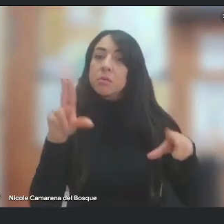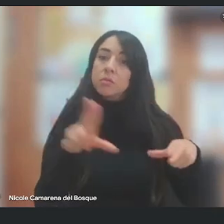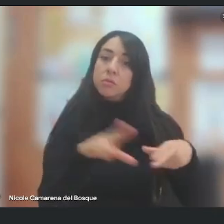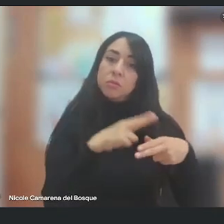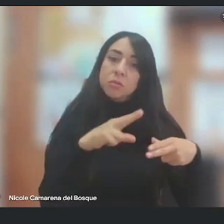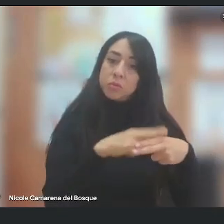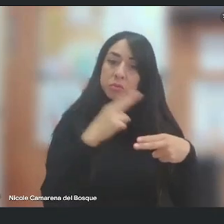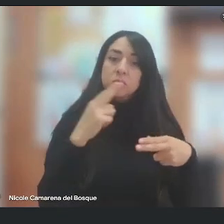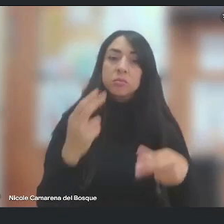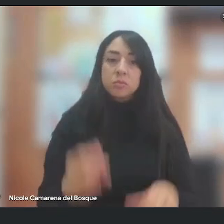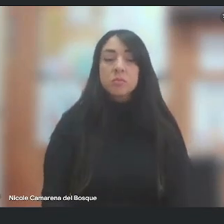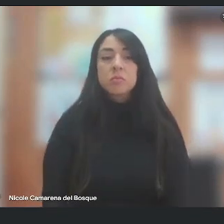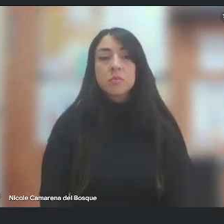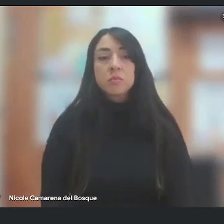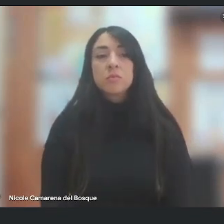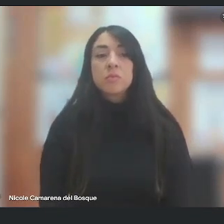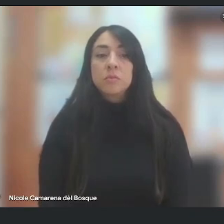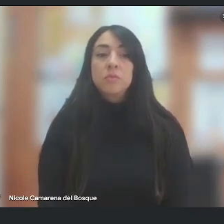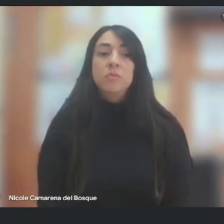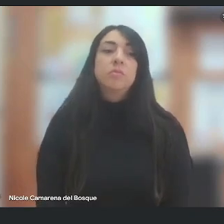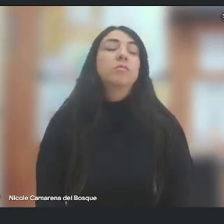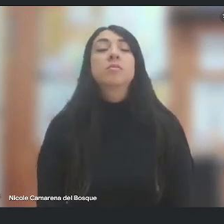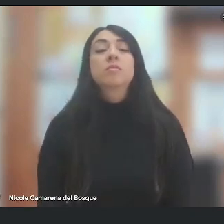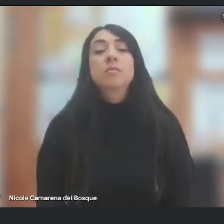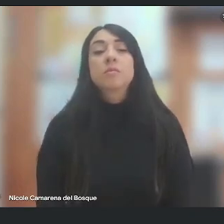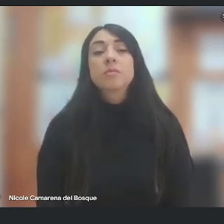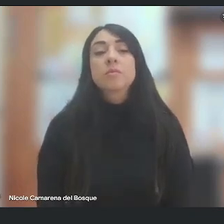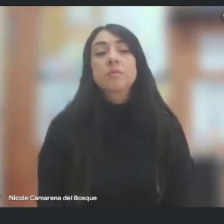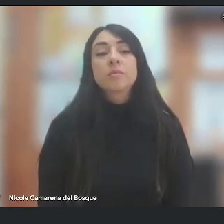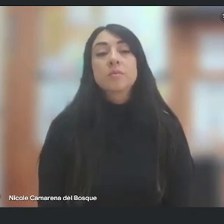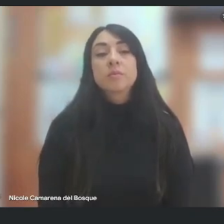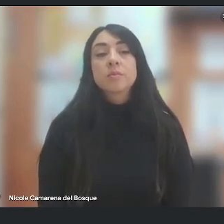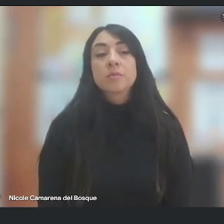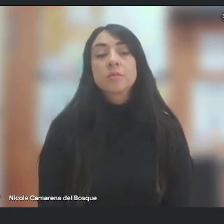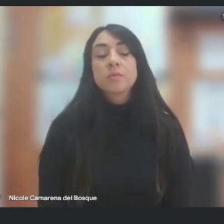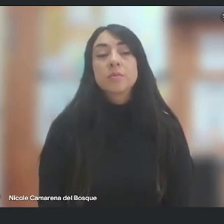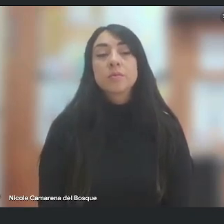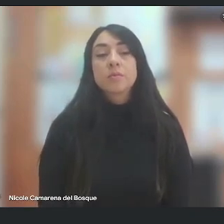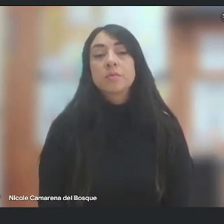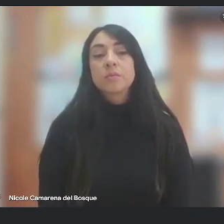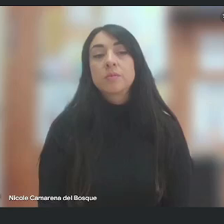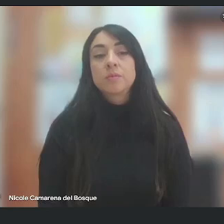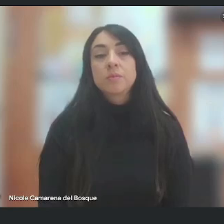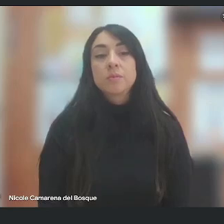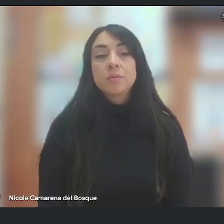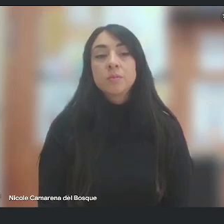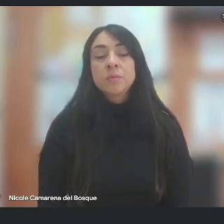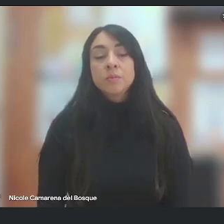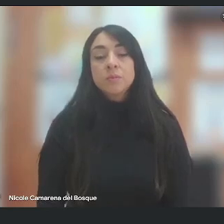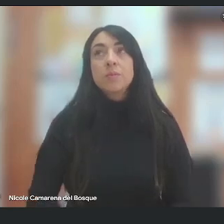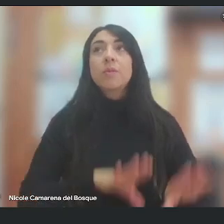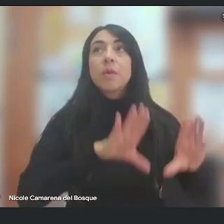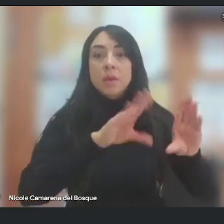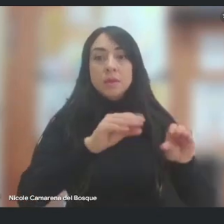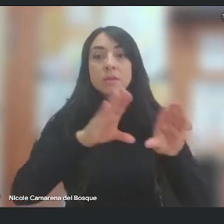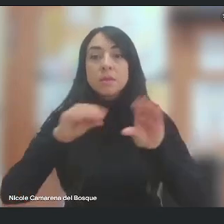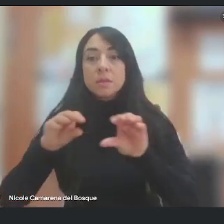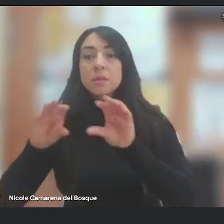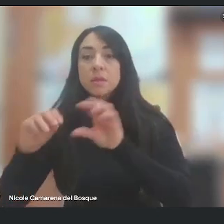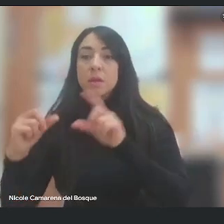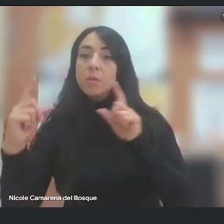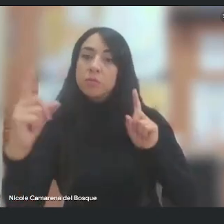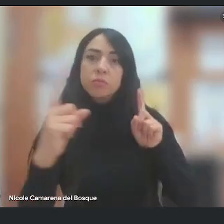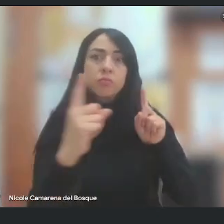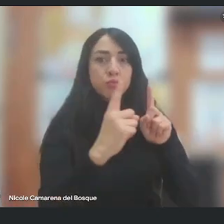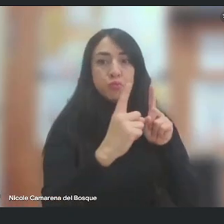infantilizar. Hay que enseñar la diferencia entre un contacto adecuado y un contacto abusivo. No hay que pensar